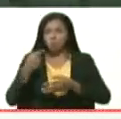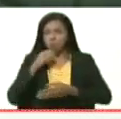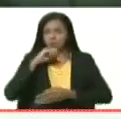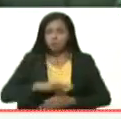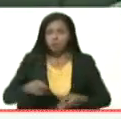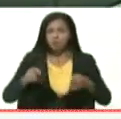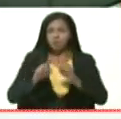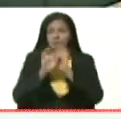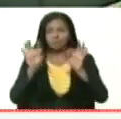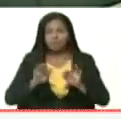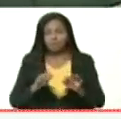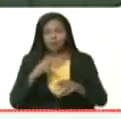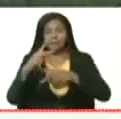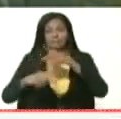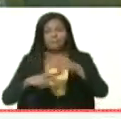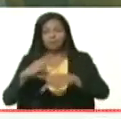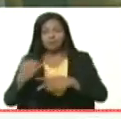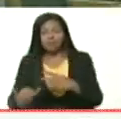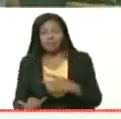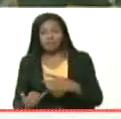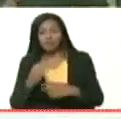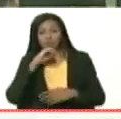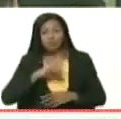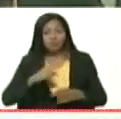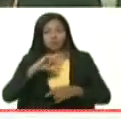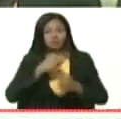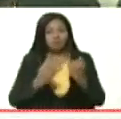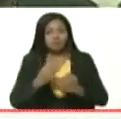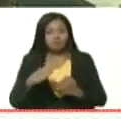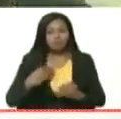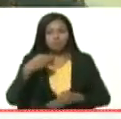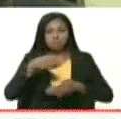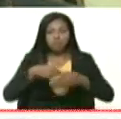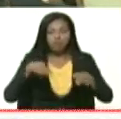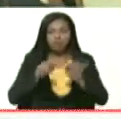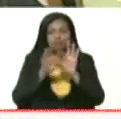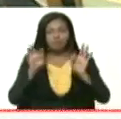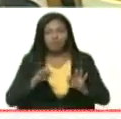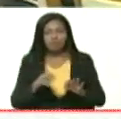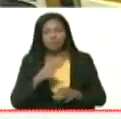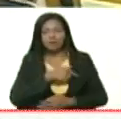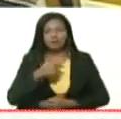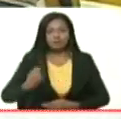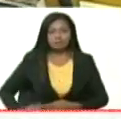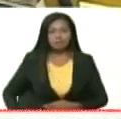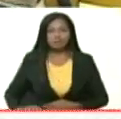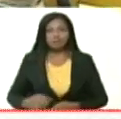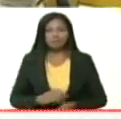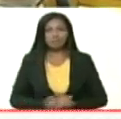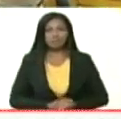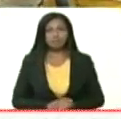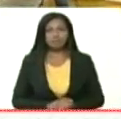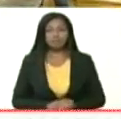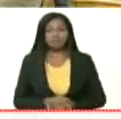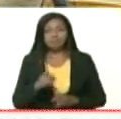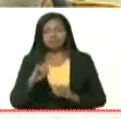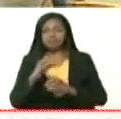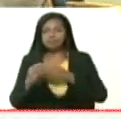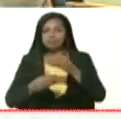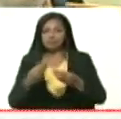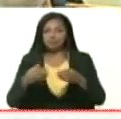histórica del proyecto histórico que al final se iba a imponer en China. Y fue la